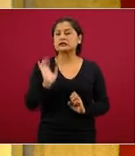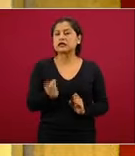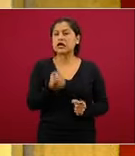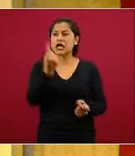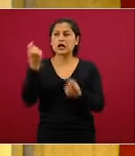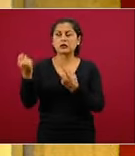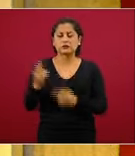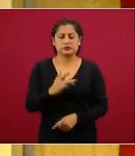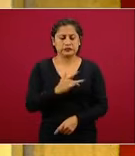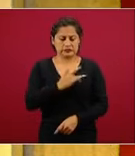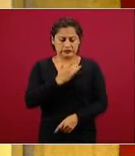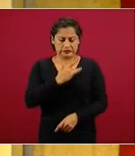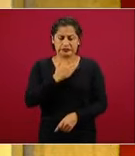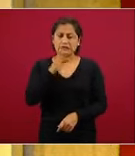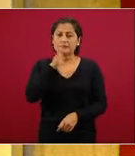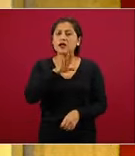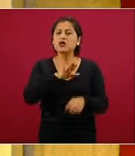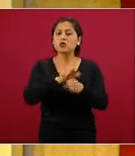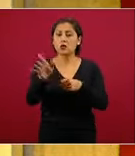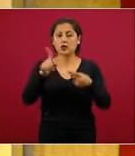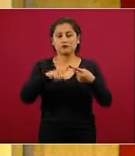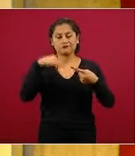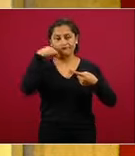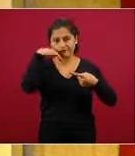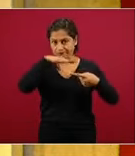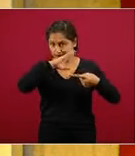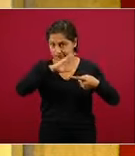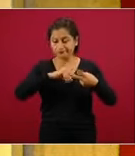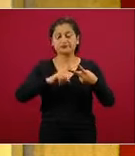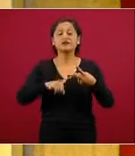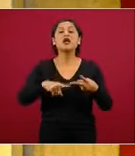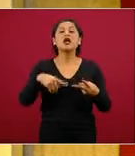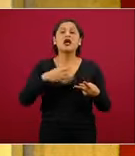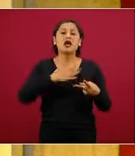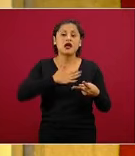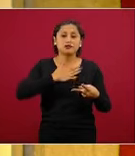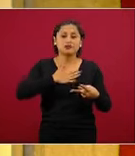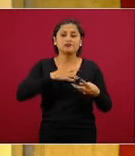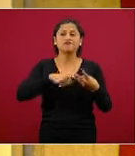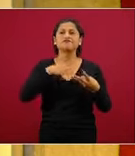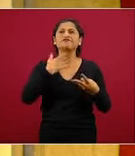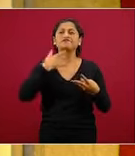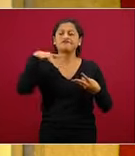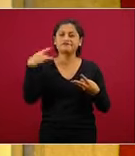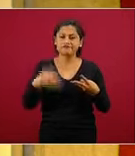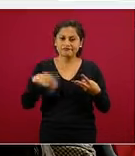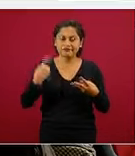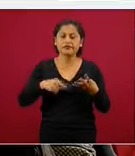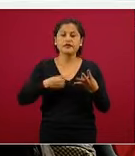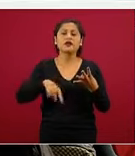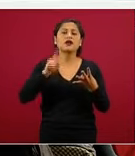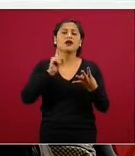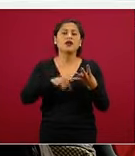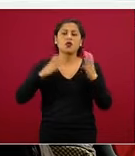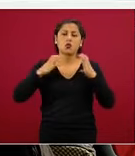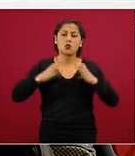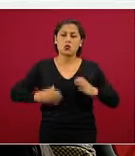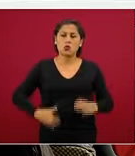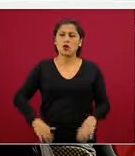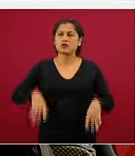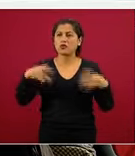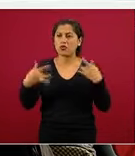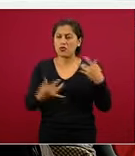COVID, fiebre, tos, dolor de garganta, dolor de cabeza, dolor de cuerpo en articulaciones y músculos, cansancio,